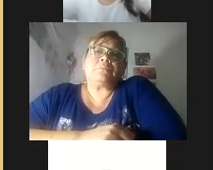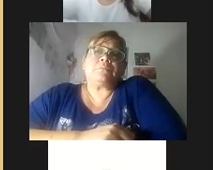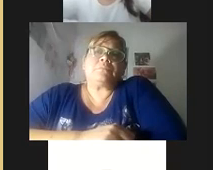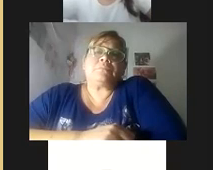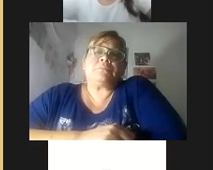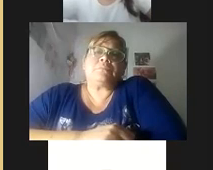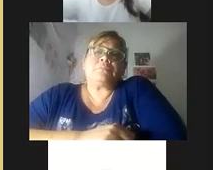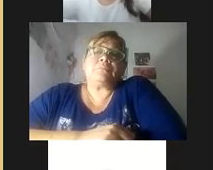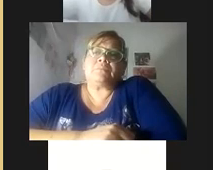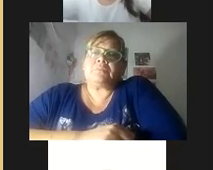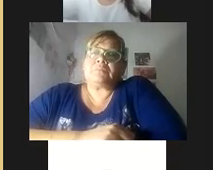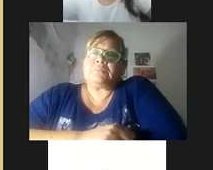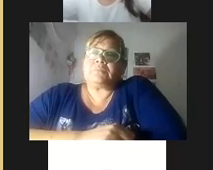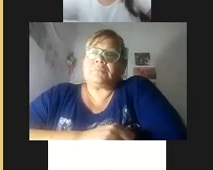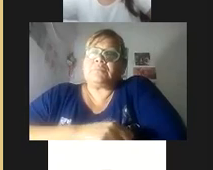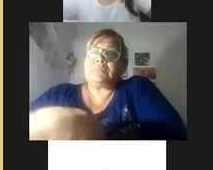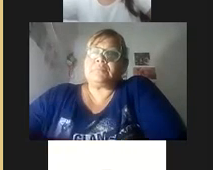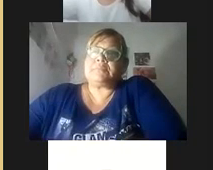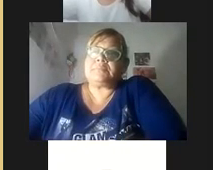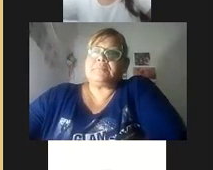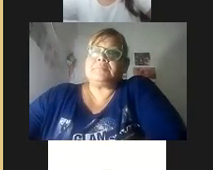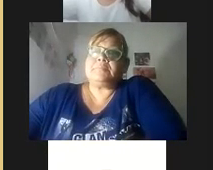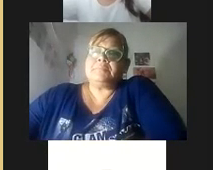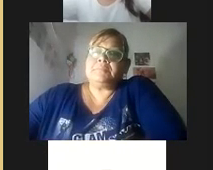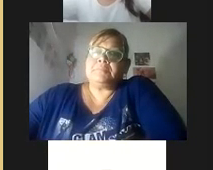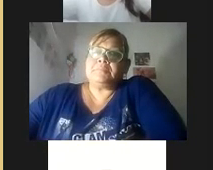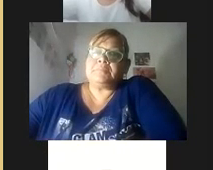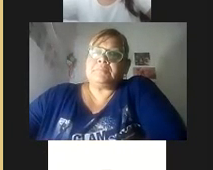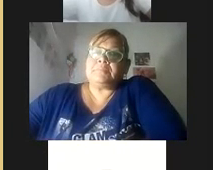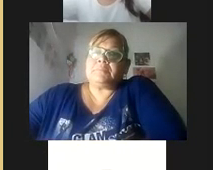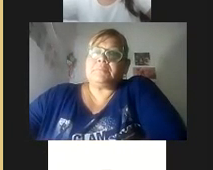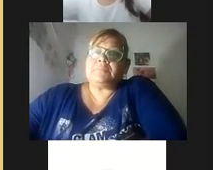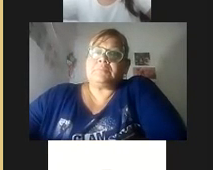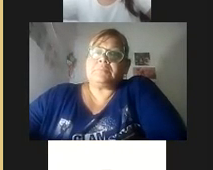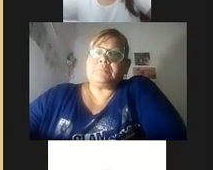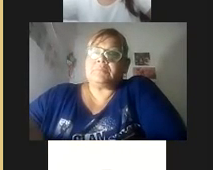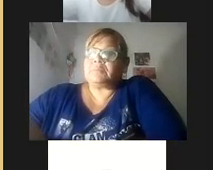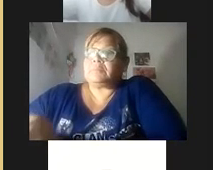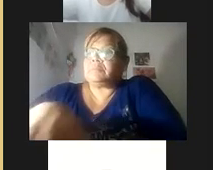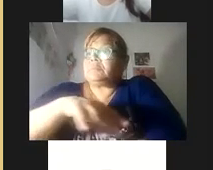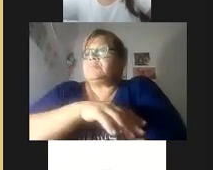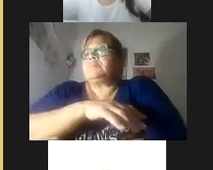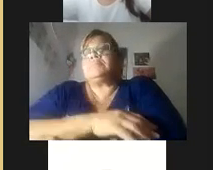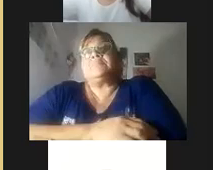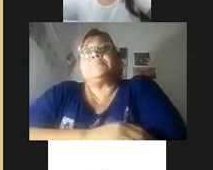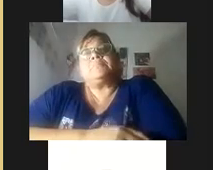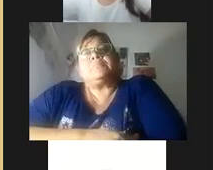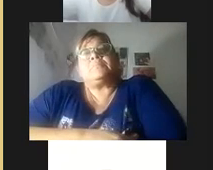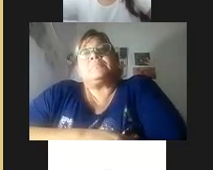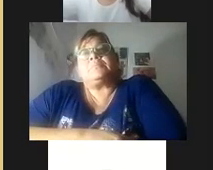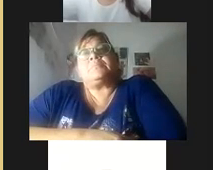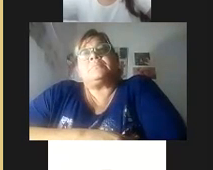de células de la sangre. Pero, ¿qué pasa si yo tengo... ¿Es irreversible el mecanismo este